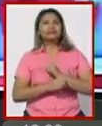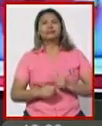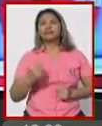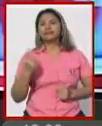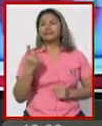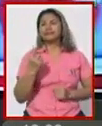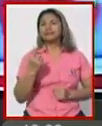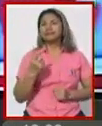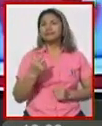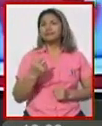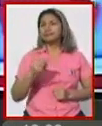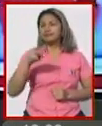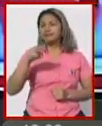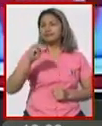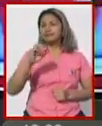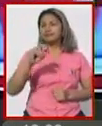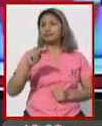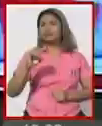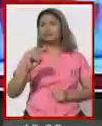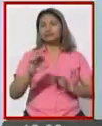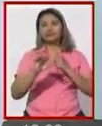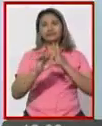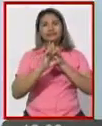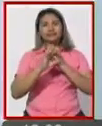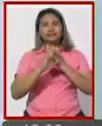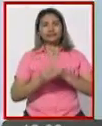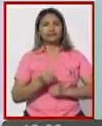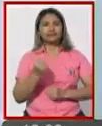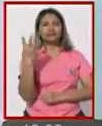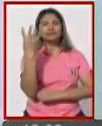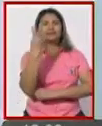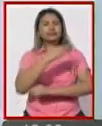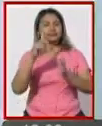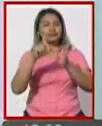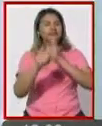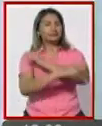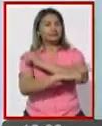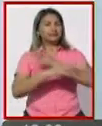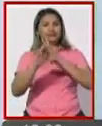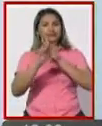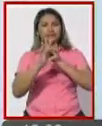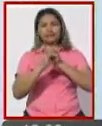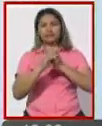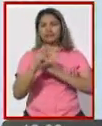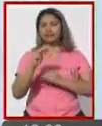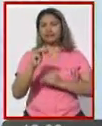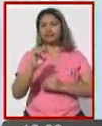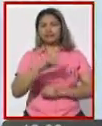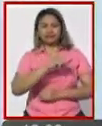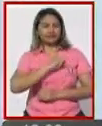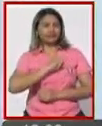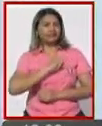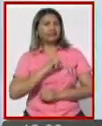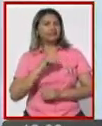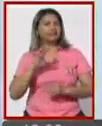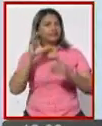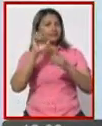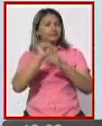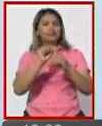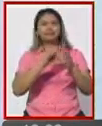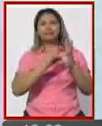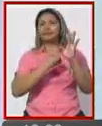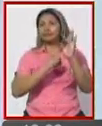a unos menonitas en un bus. 4 días después del atraco al bus transmenonita, la policía capturó al cabecilla de los